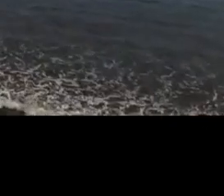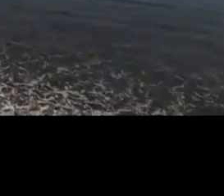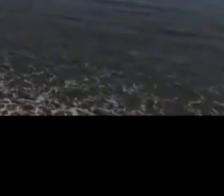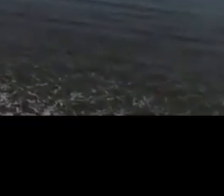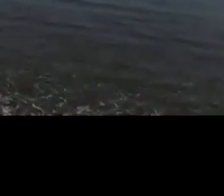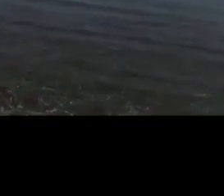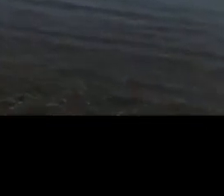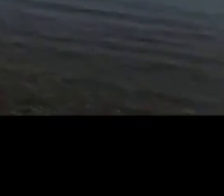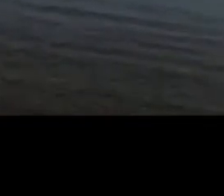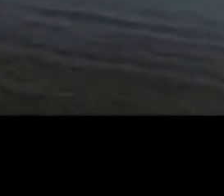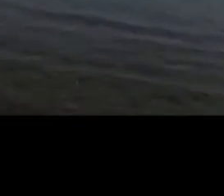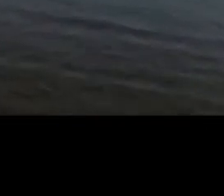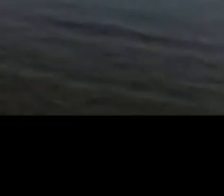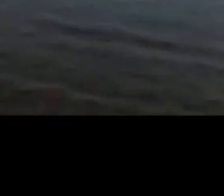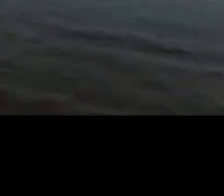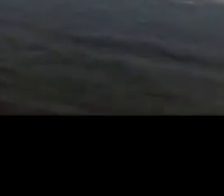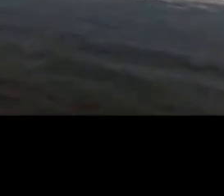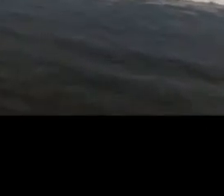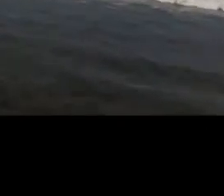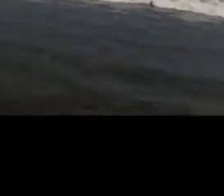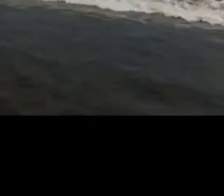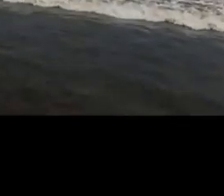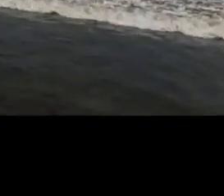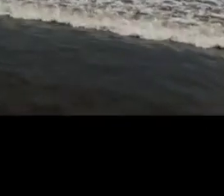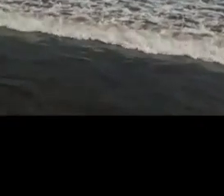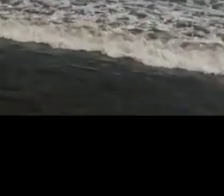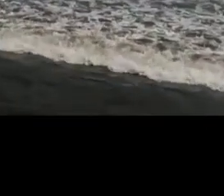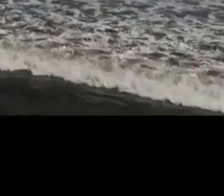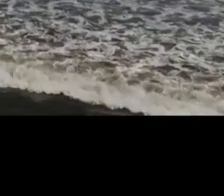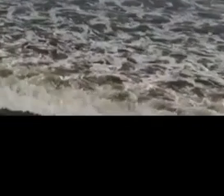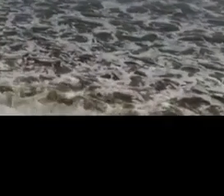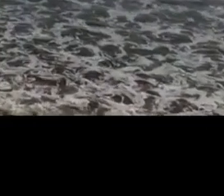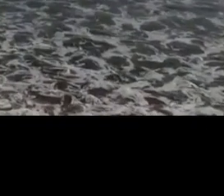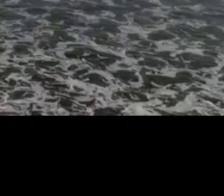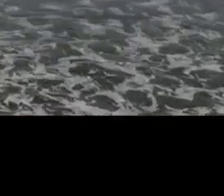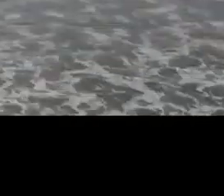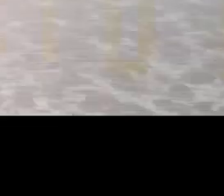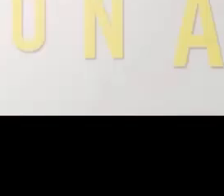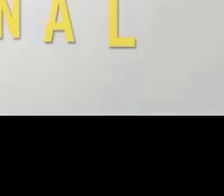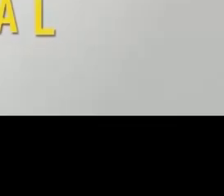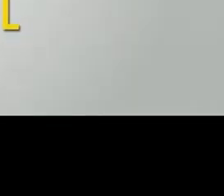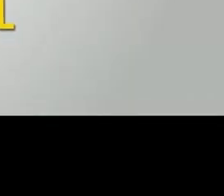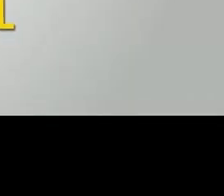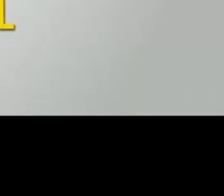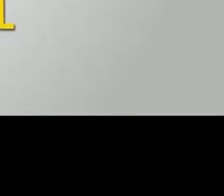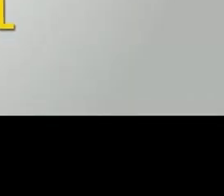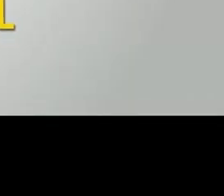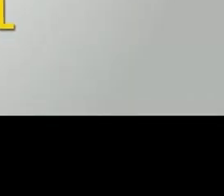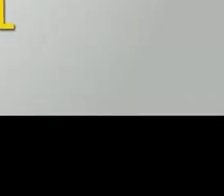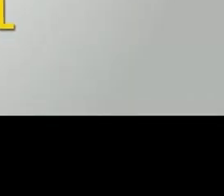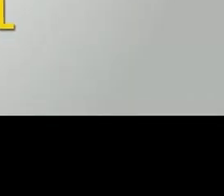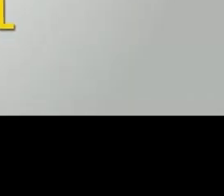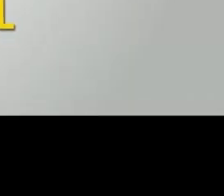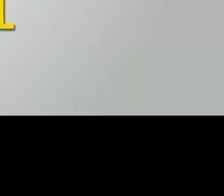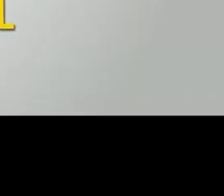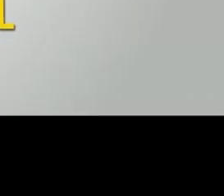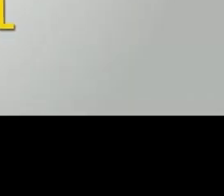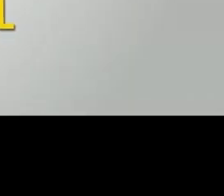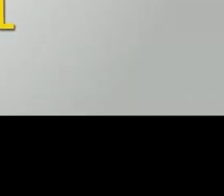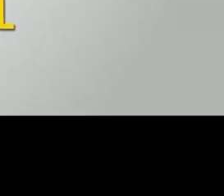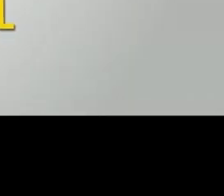el medio ambiente también es cuidarnos a nosotros mismos. Un mensaje de